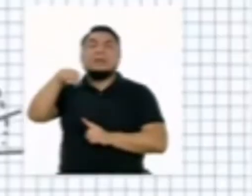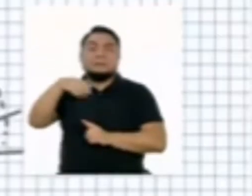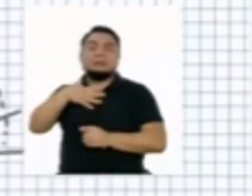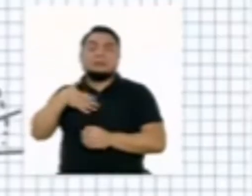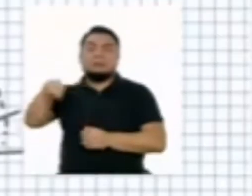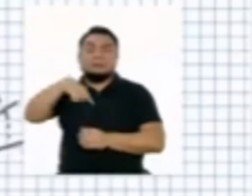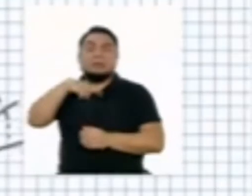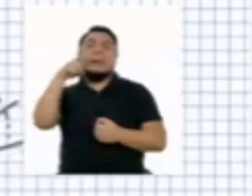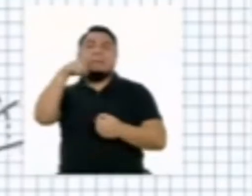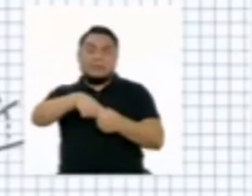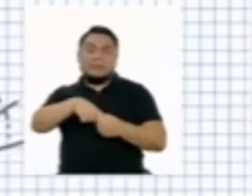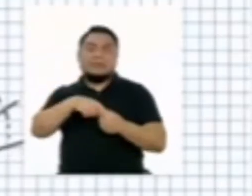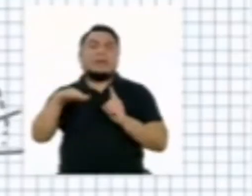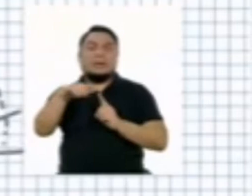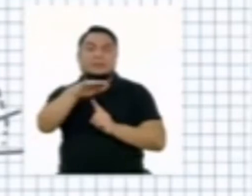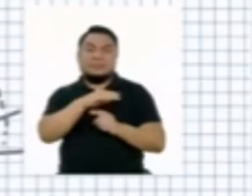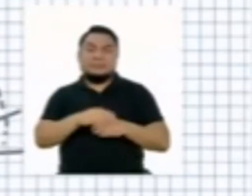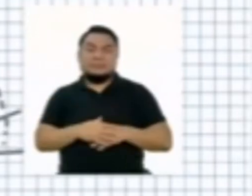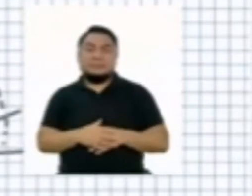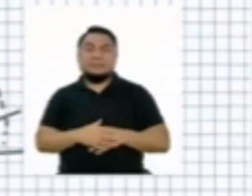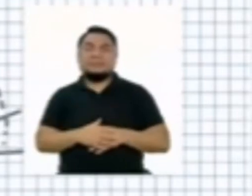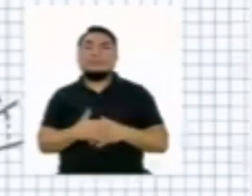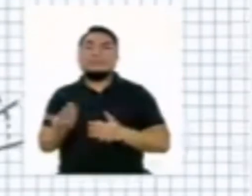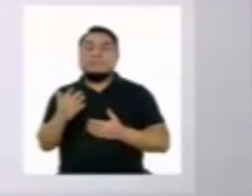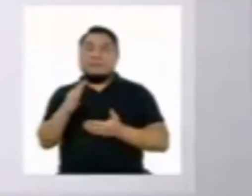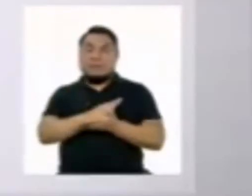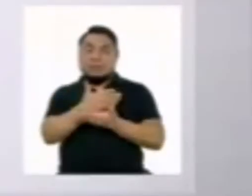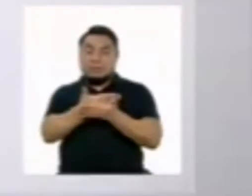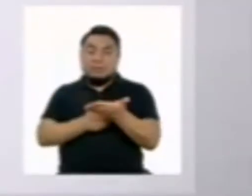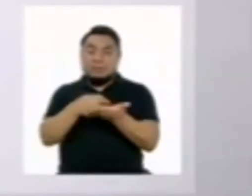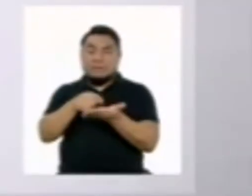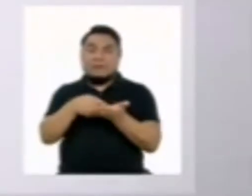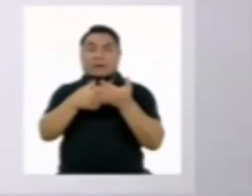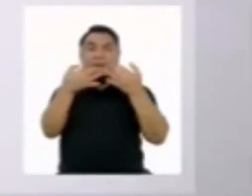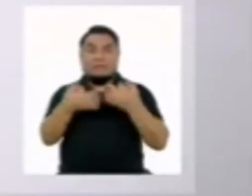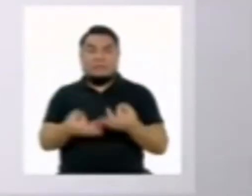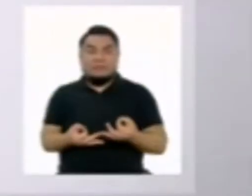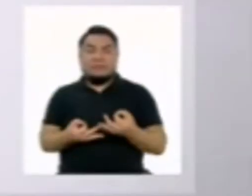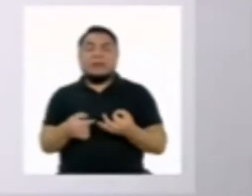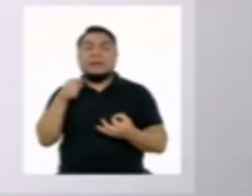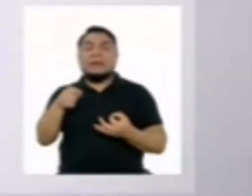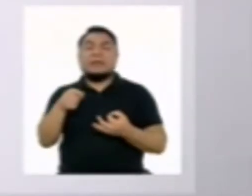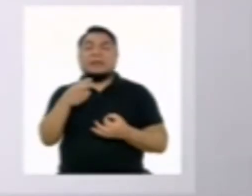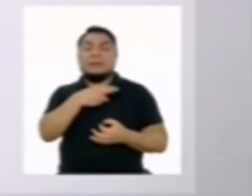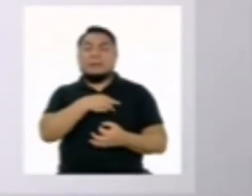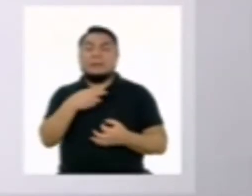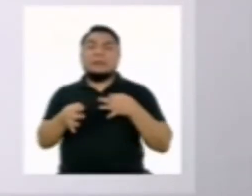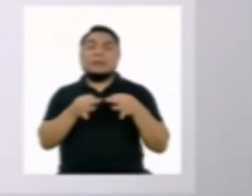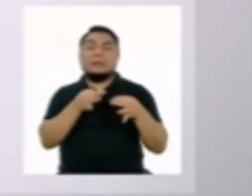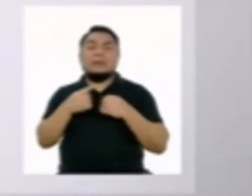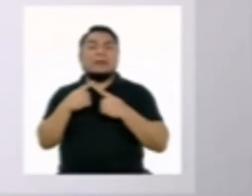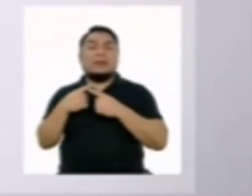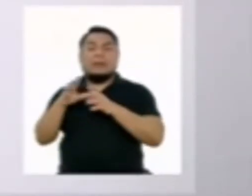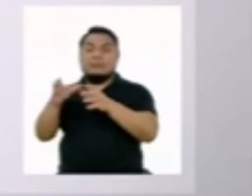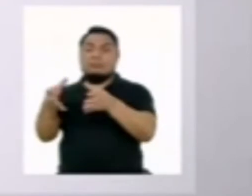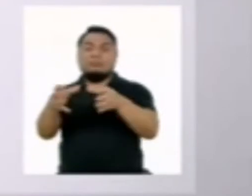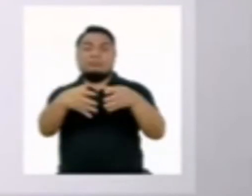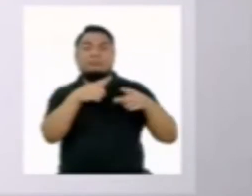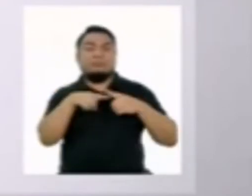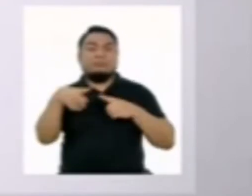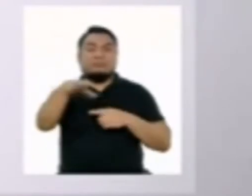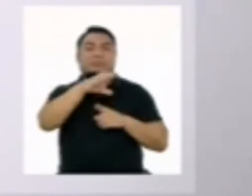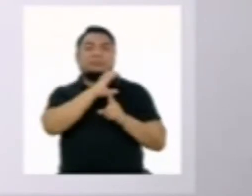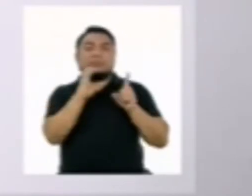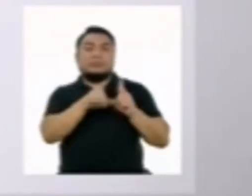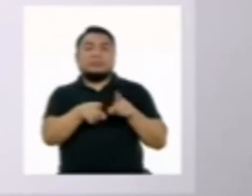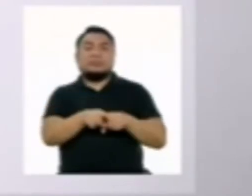así. ¿Cómo así? En uno de sus documentos oficiales, el Ministerio explica que la diversidad cultural también